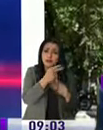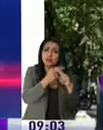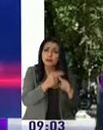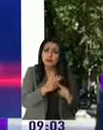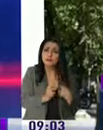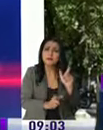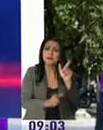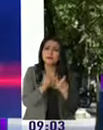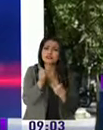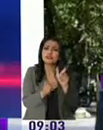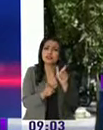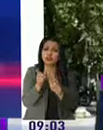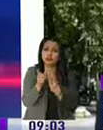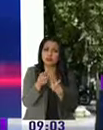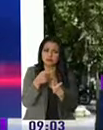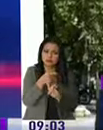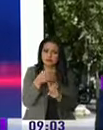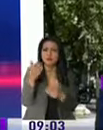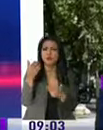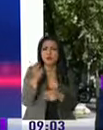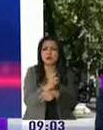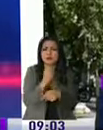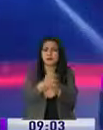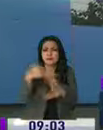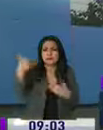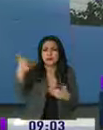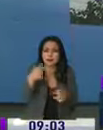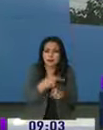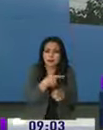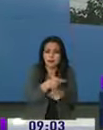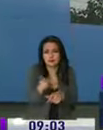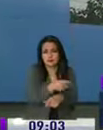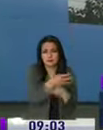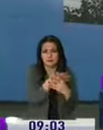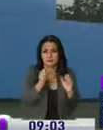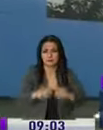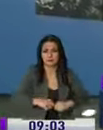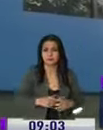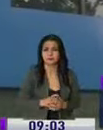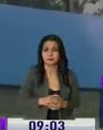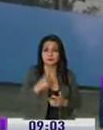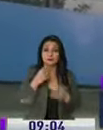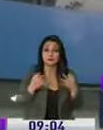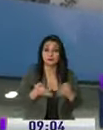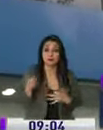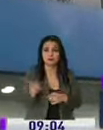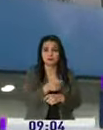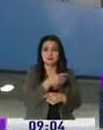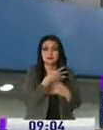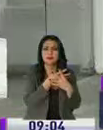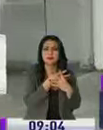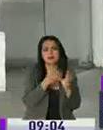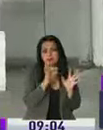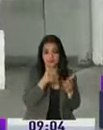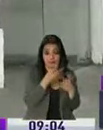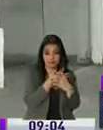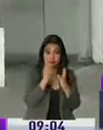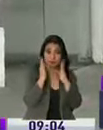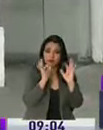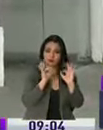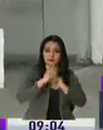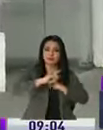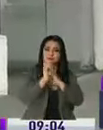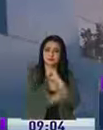nombres de personajes que ejercen presión política en este caso. La jueza ordenó medidas cautelares alternativas en contra de